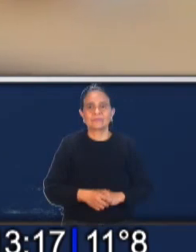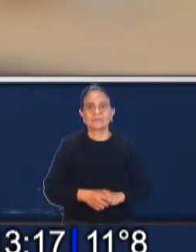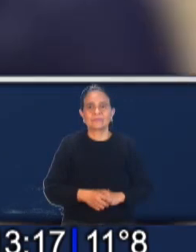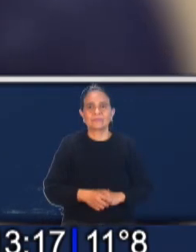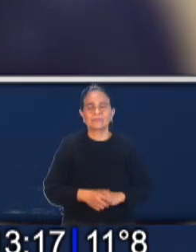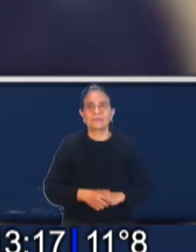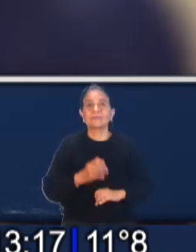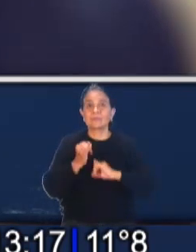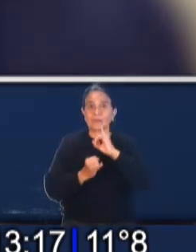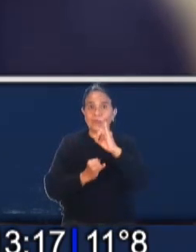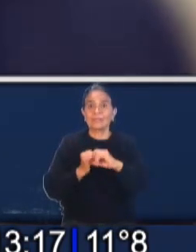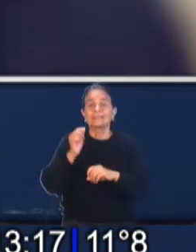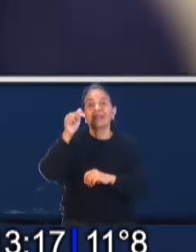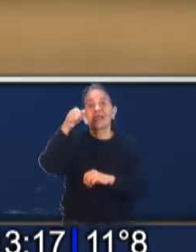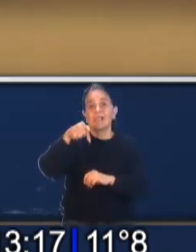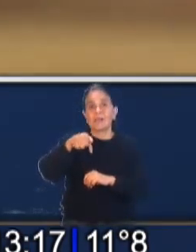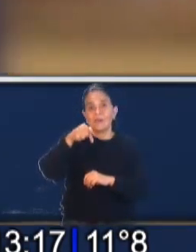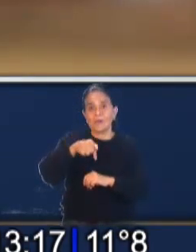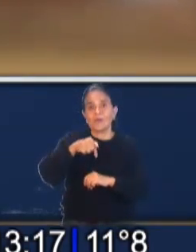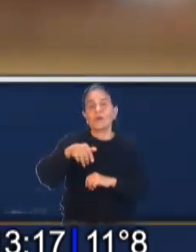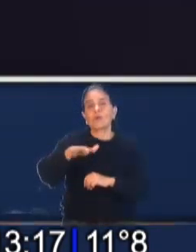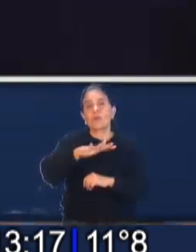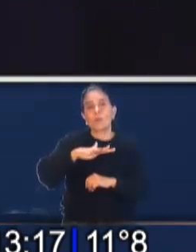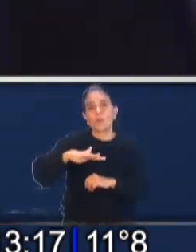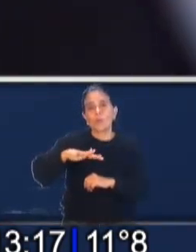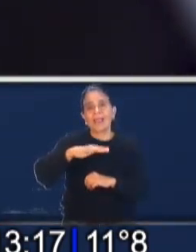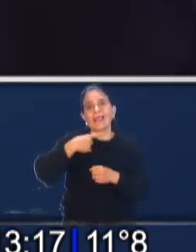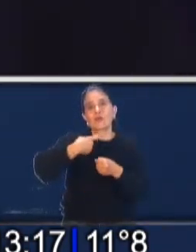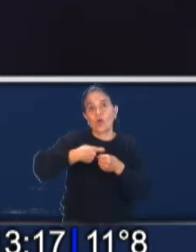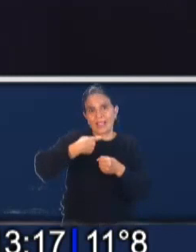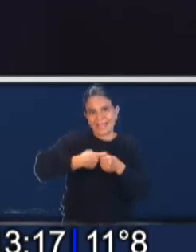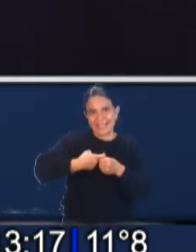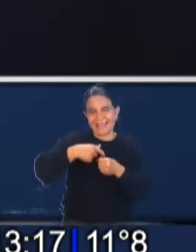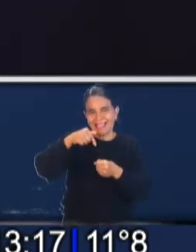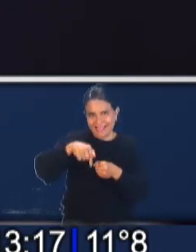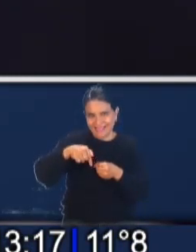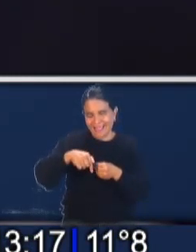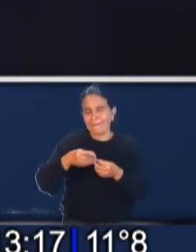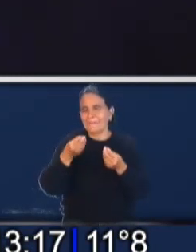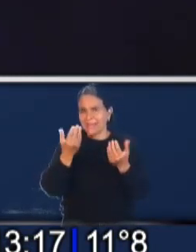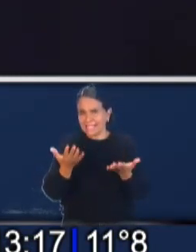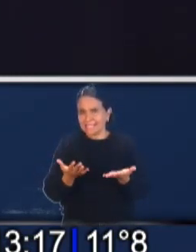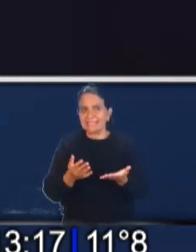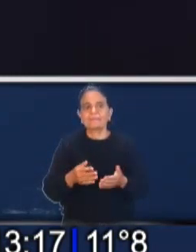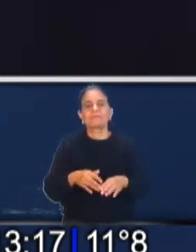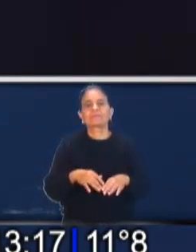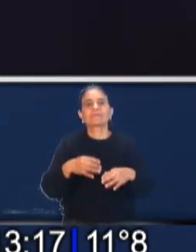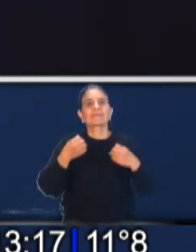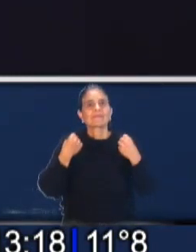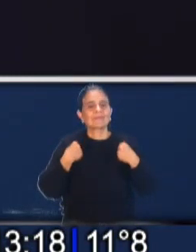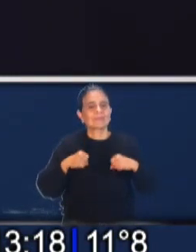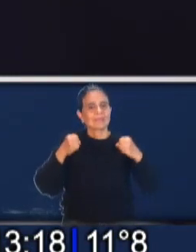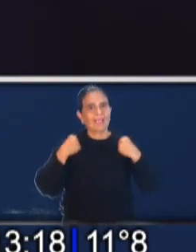Hoy estamos ubicados en la localidad de Concarán para hacer el atletismo de las